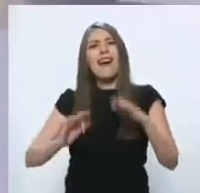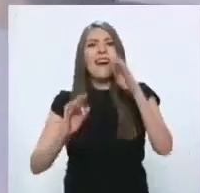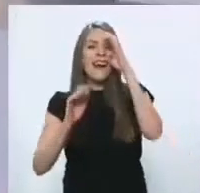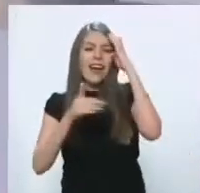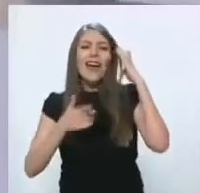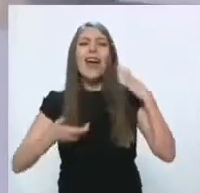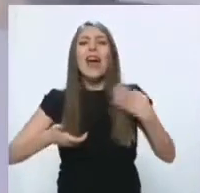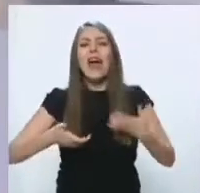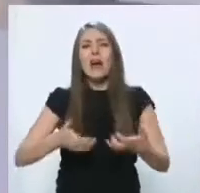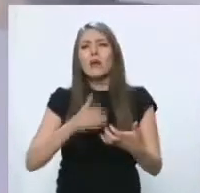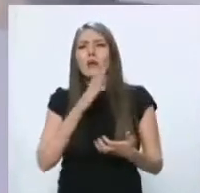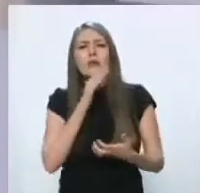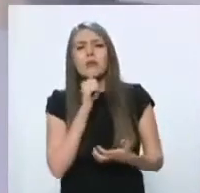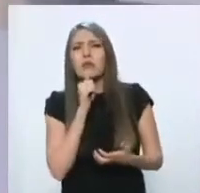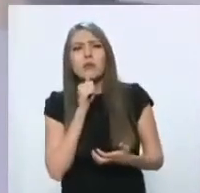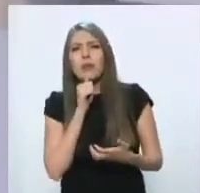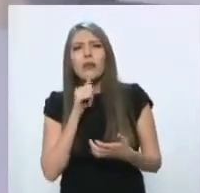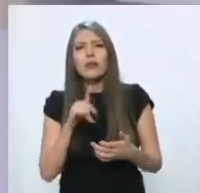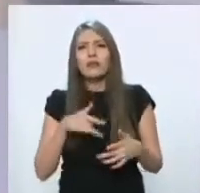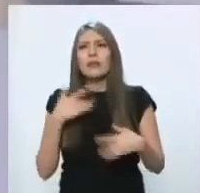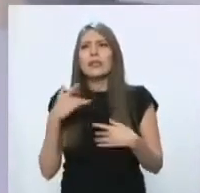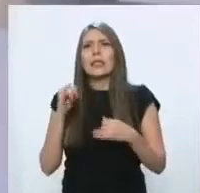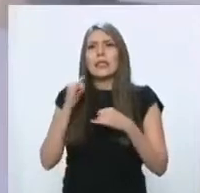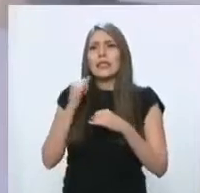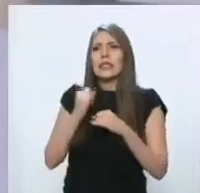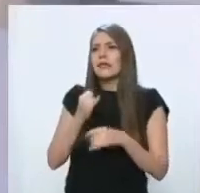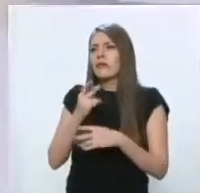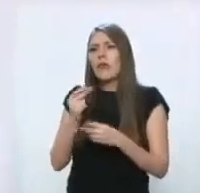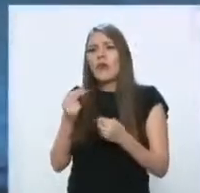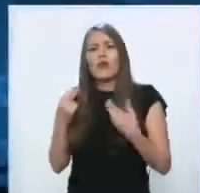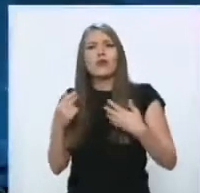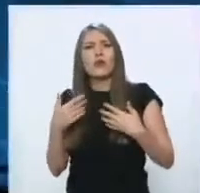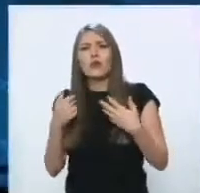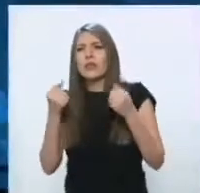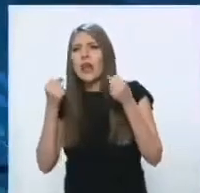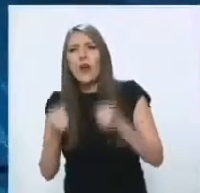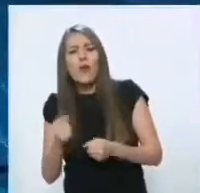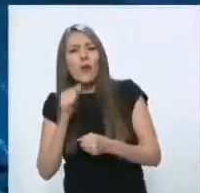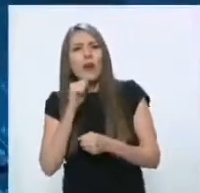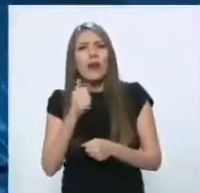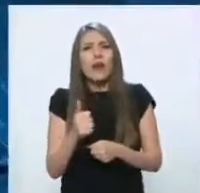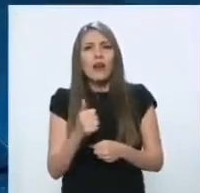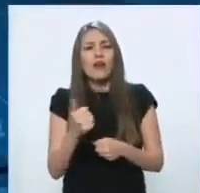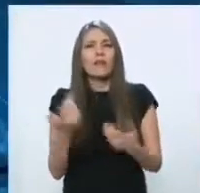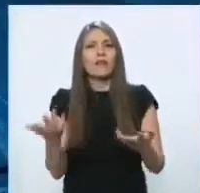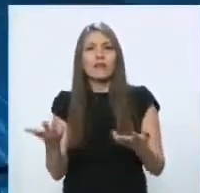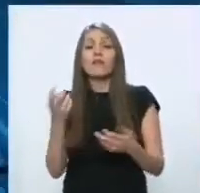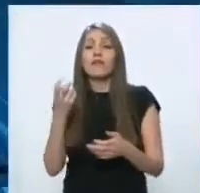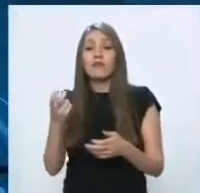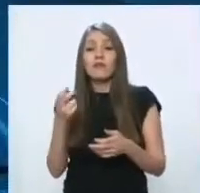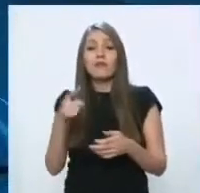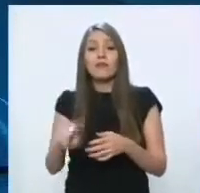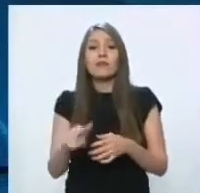significa que hay mucho que hacer en este tema y que los cárteles sí hacen el